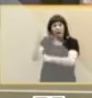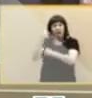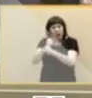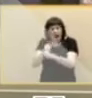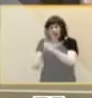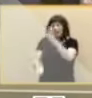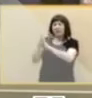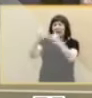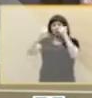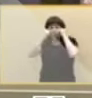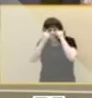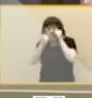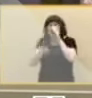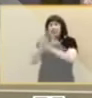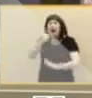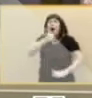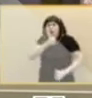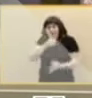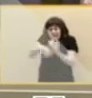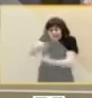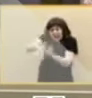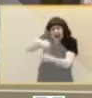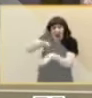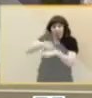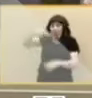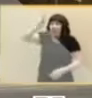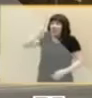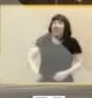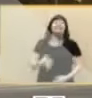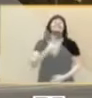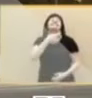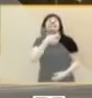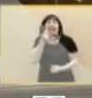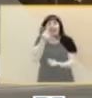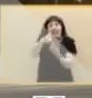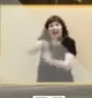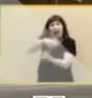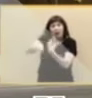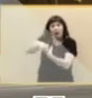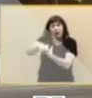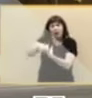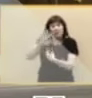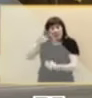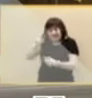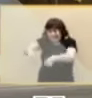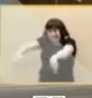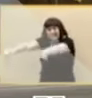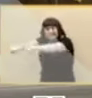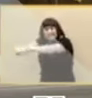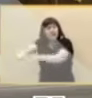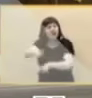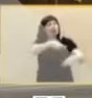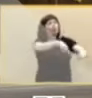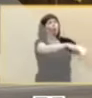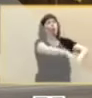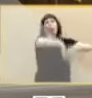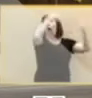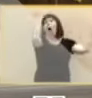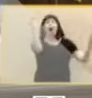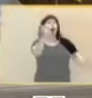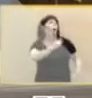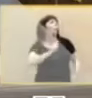proetarras. Quiero decir, que hay jueces y jueces. No es tampoco un juez profesional. No es Moner cuando instruyó lo del GAL, no tenía carga